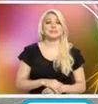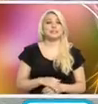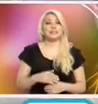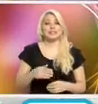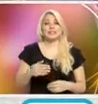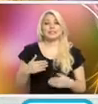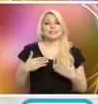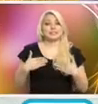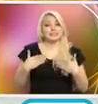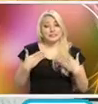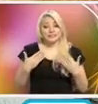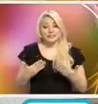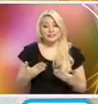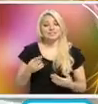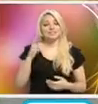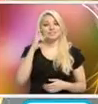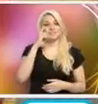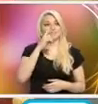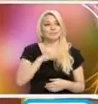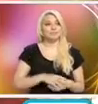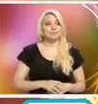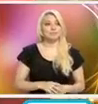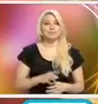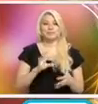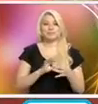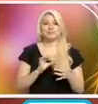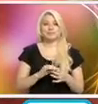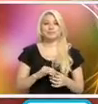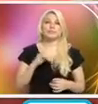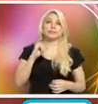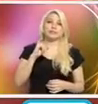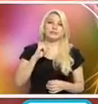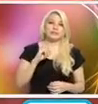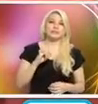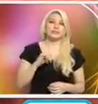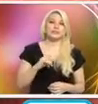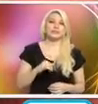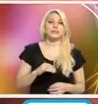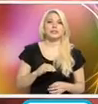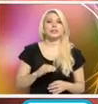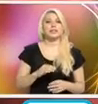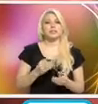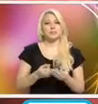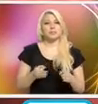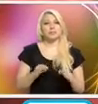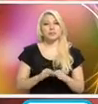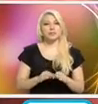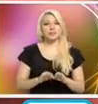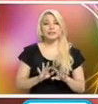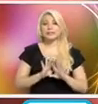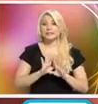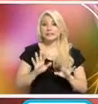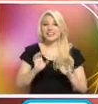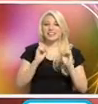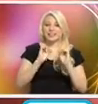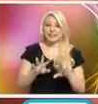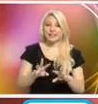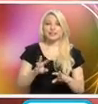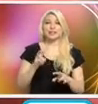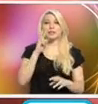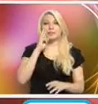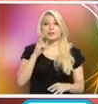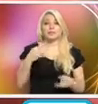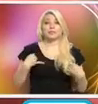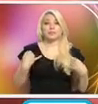¿no? Fíjate que algo que me parece básico de comunicar al público es que dejemos de ver la adolescencia como un problema. Ser adolescente no es problema.